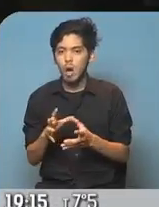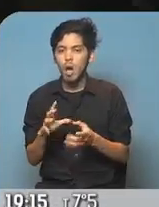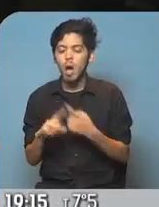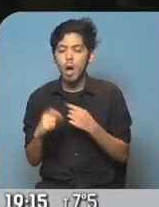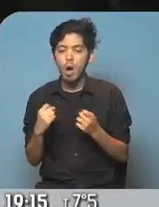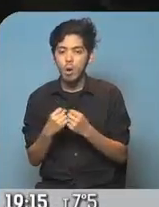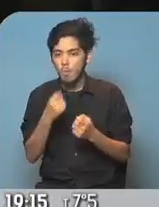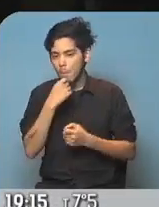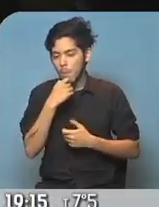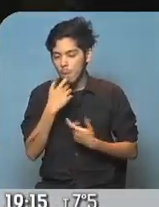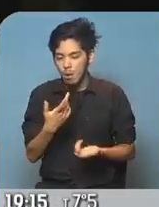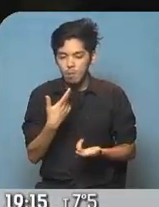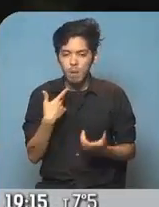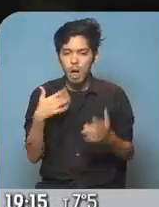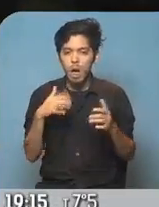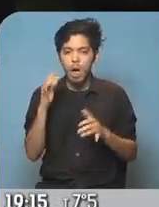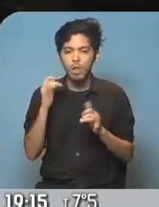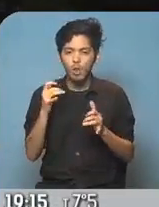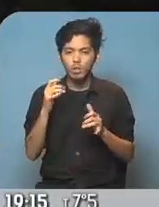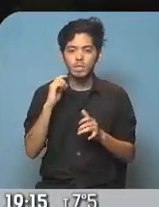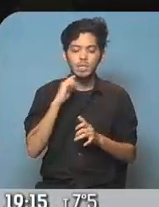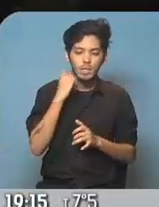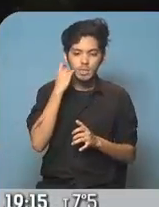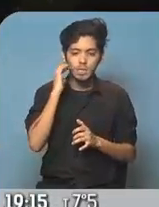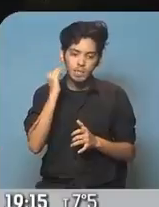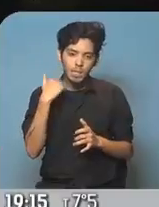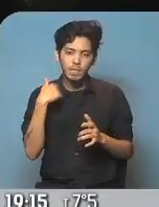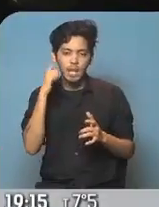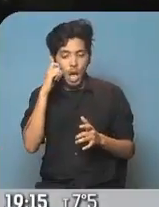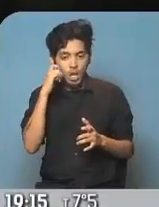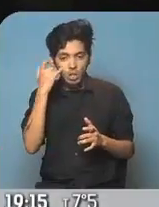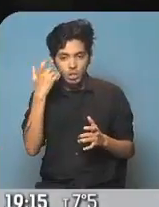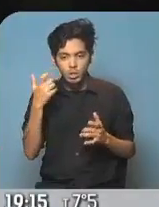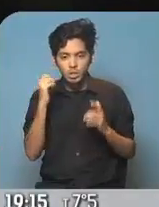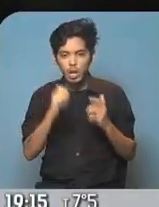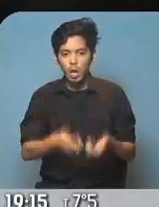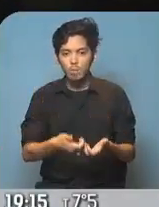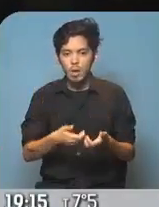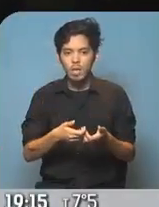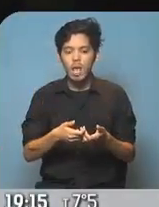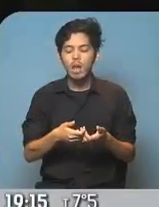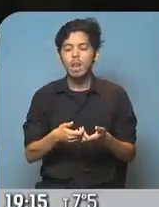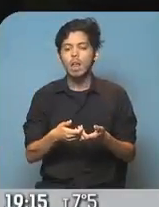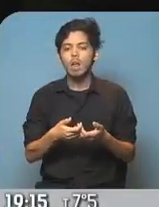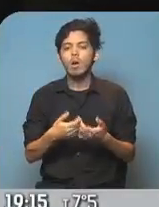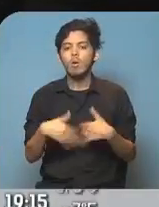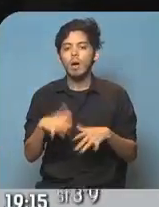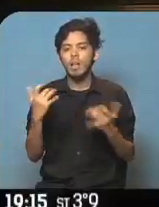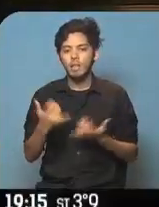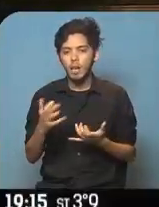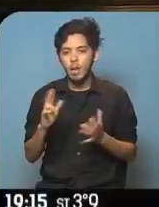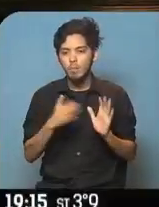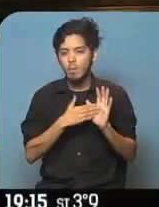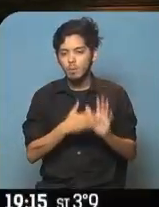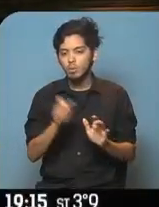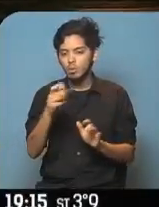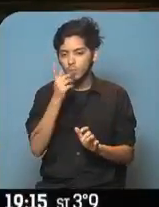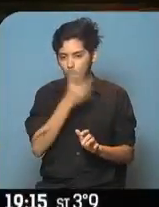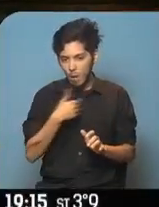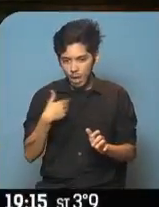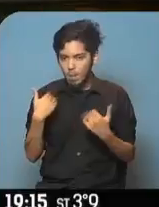Por ejemplo, los adolescentes entre 13 y 16 años van a acompañar, finalmente van a tener el consentimiento de sus padres para realizar